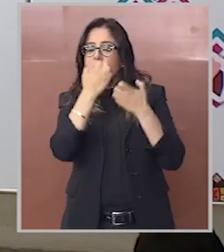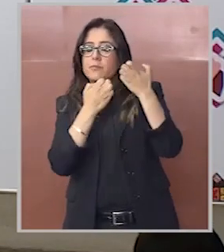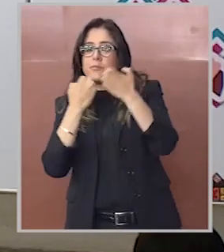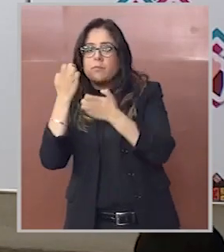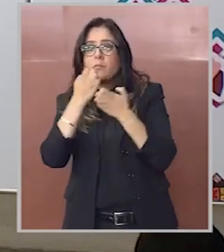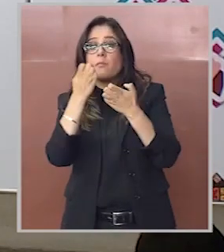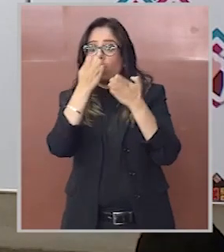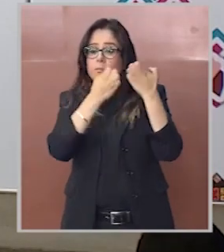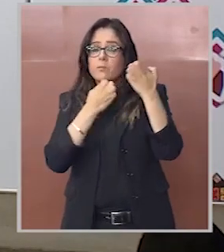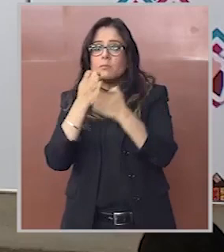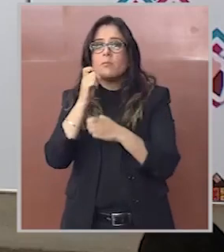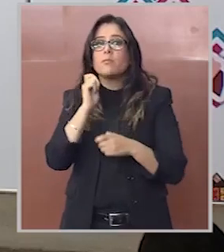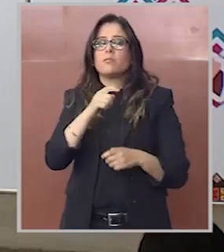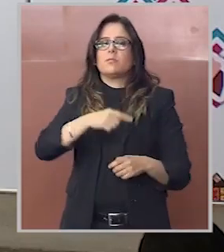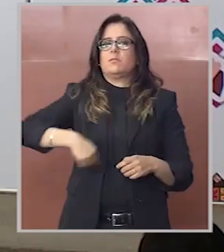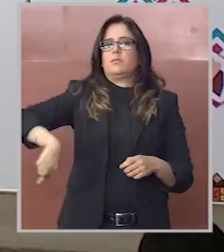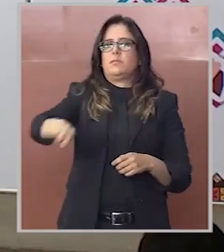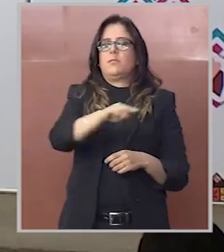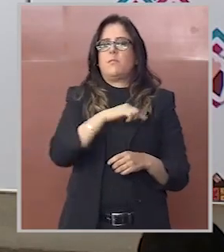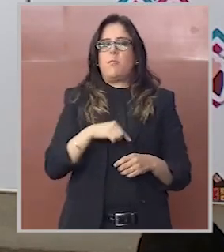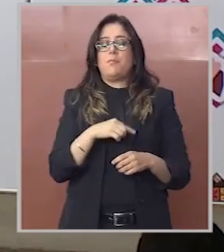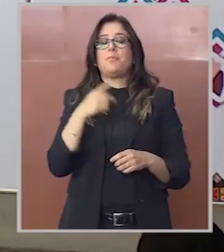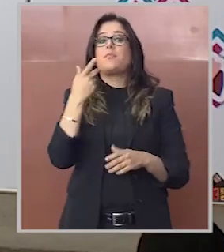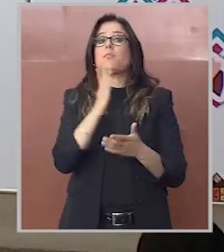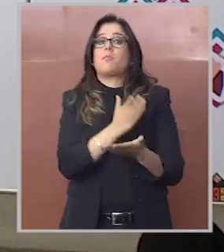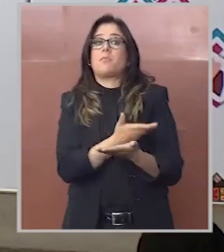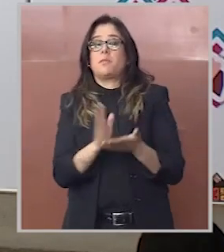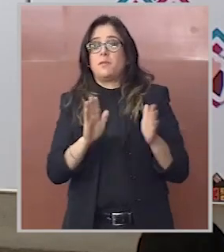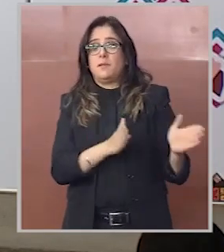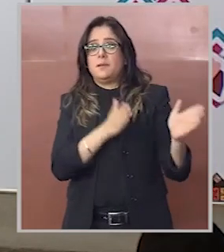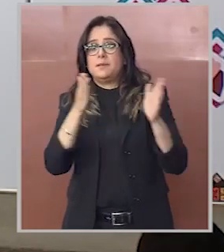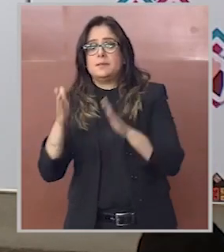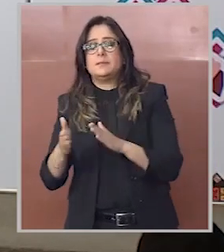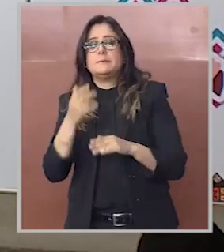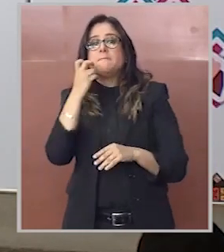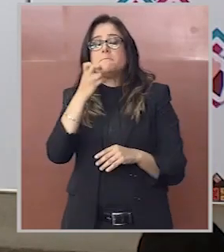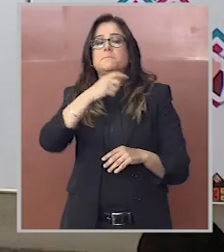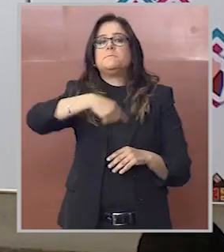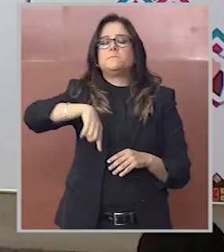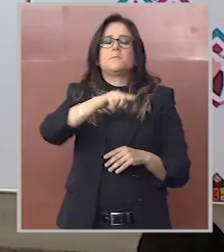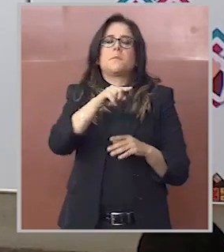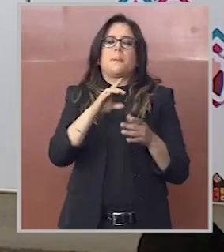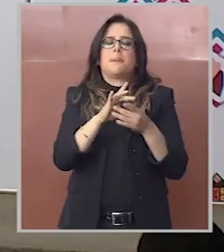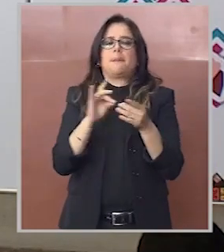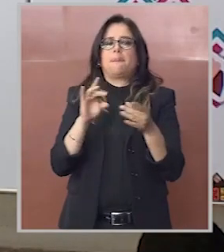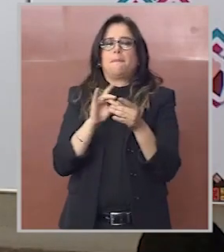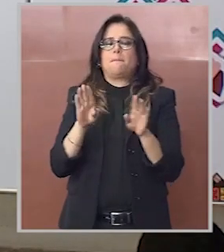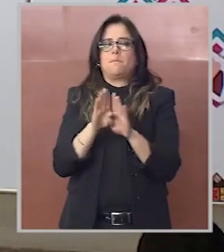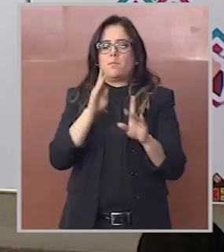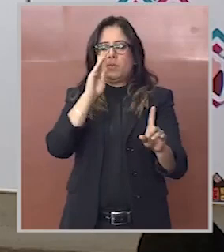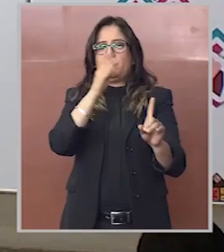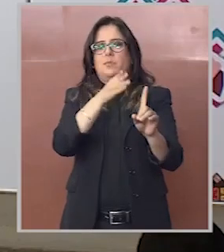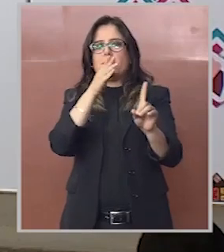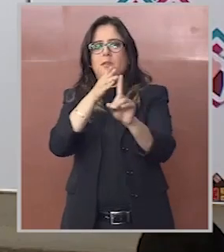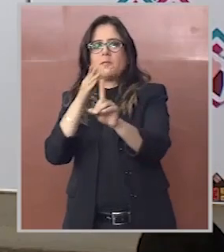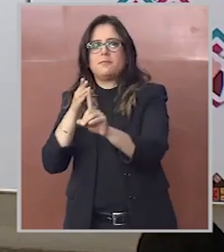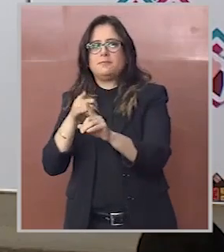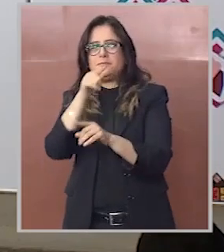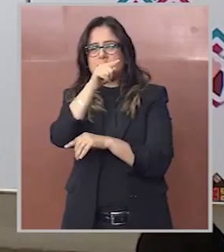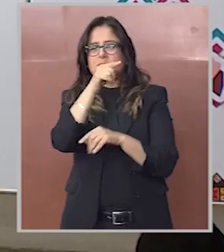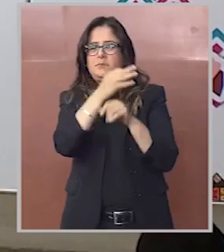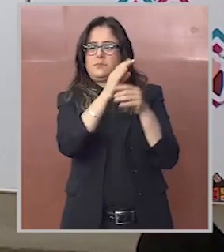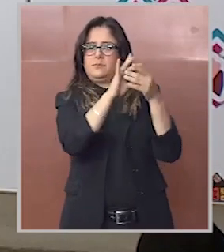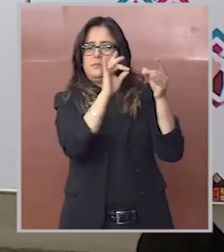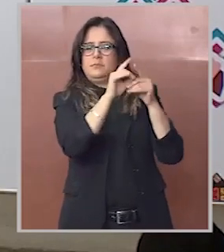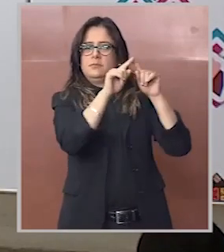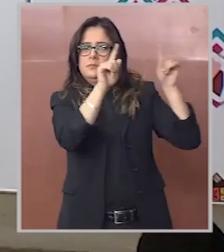además y esa es la En todo caso el el el objetivo de esta pequeña lámina hay otros actores hoy en día